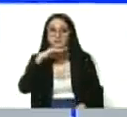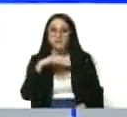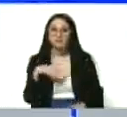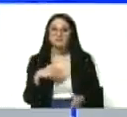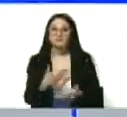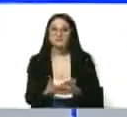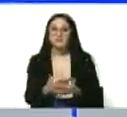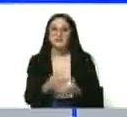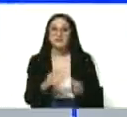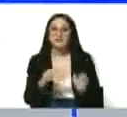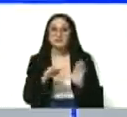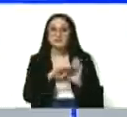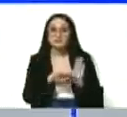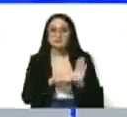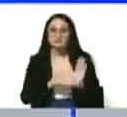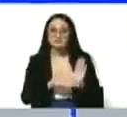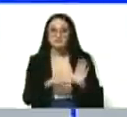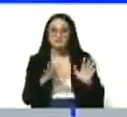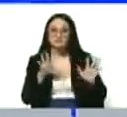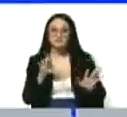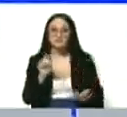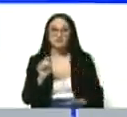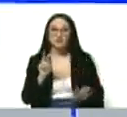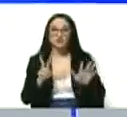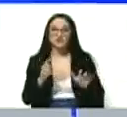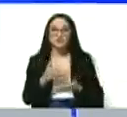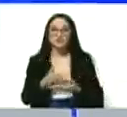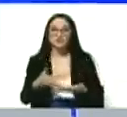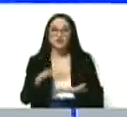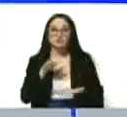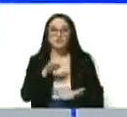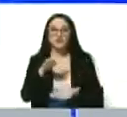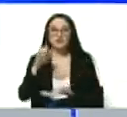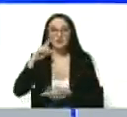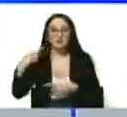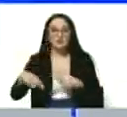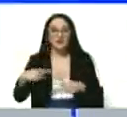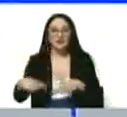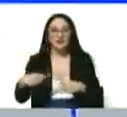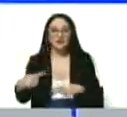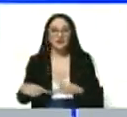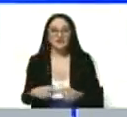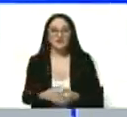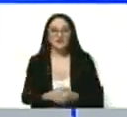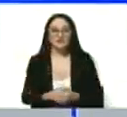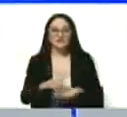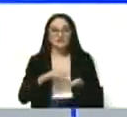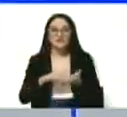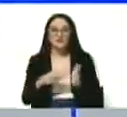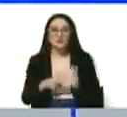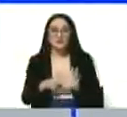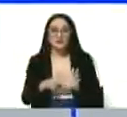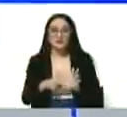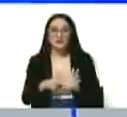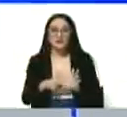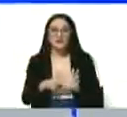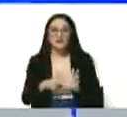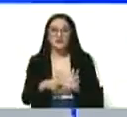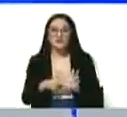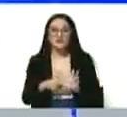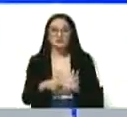un ajuste equivalente a 9.7 millones de barriles diarios, lo que ha representado para la OPEP un